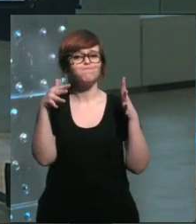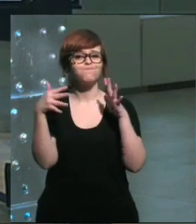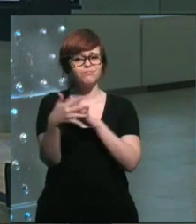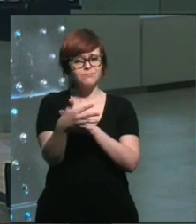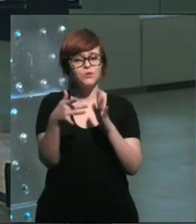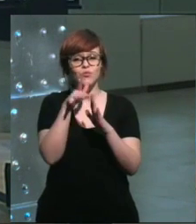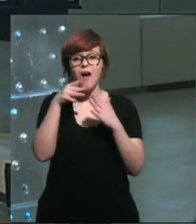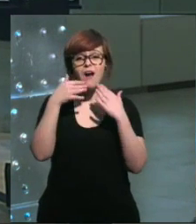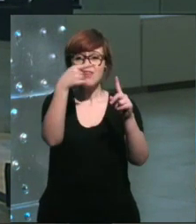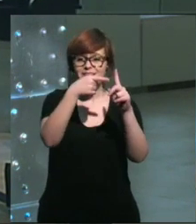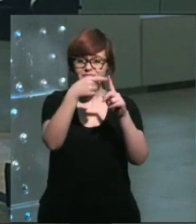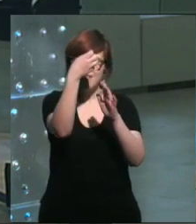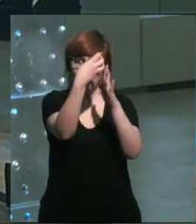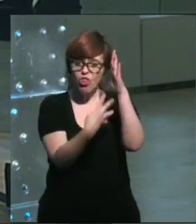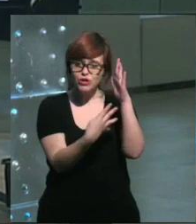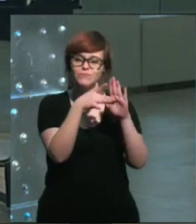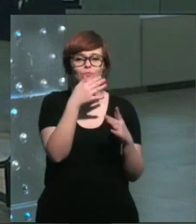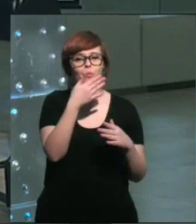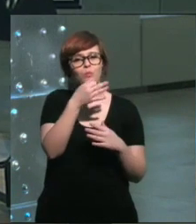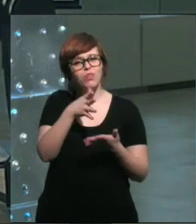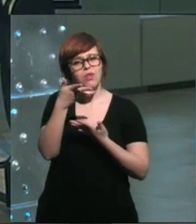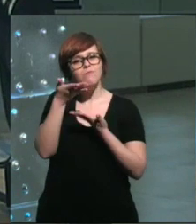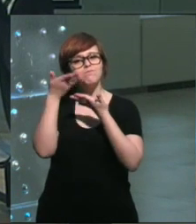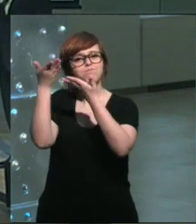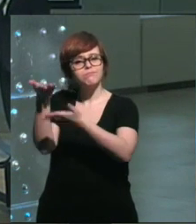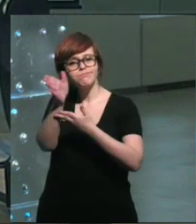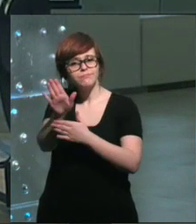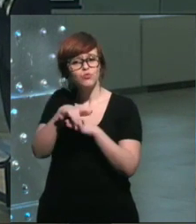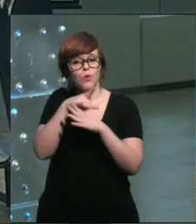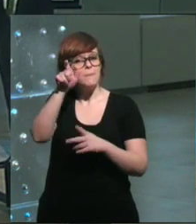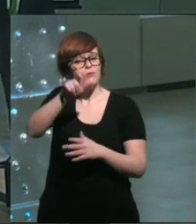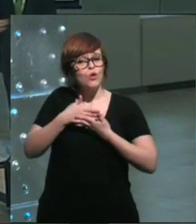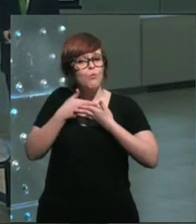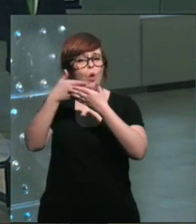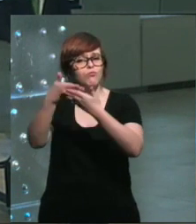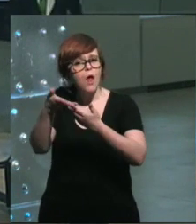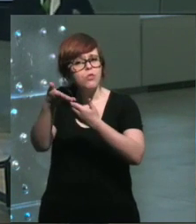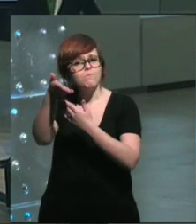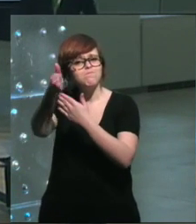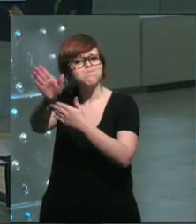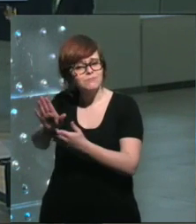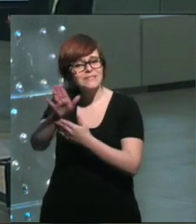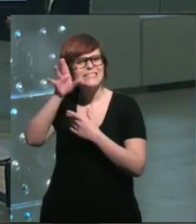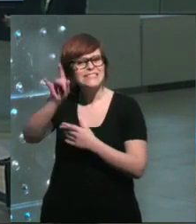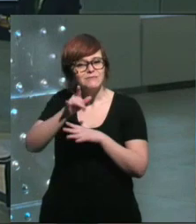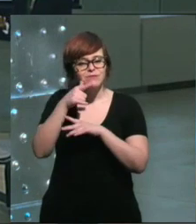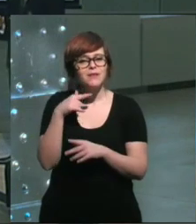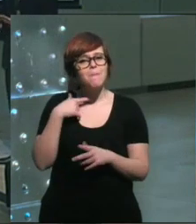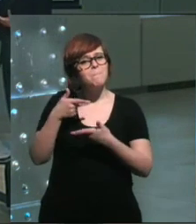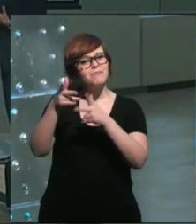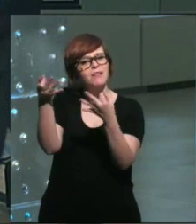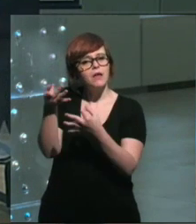a esos indicadores. Indicadores que iban hasta la más mínima persona, hasta un voluntario, y le permitían incluso comparar